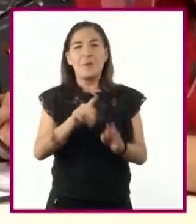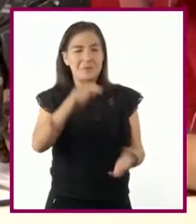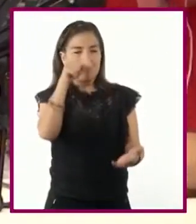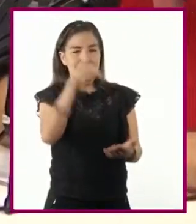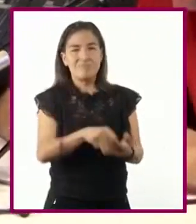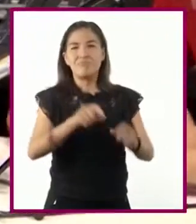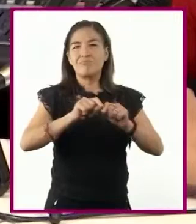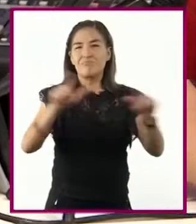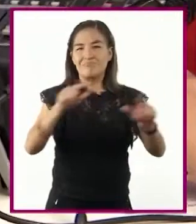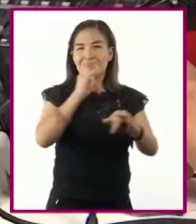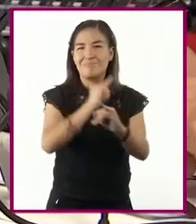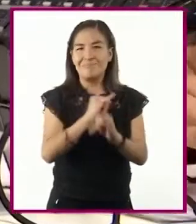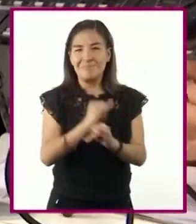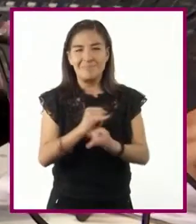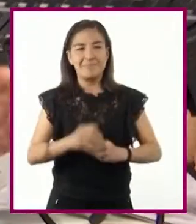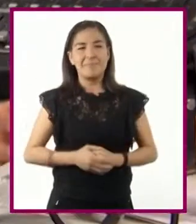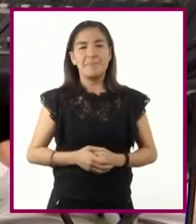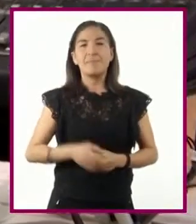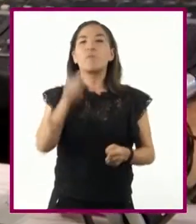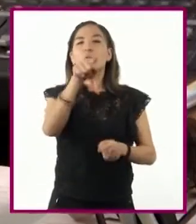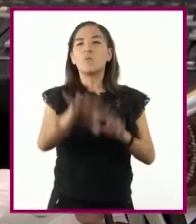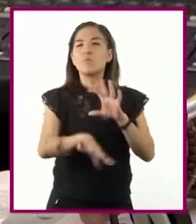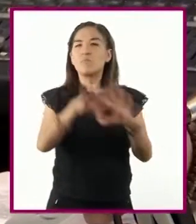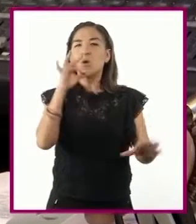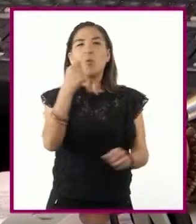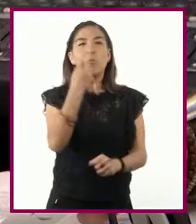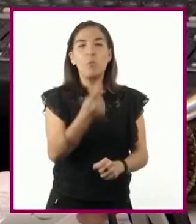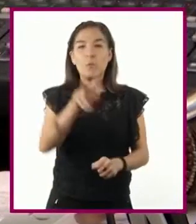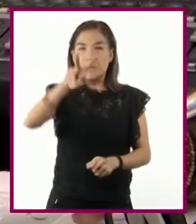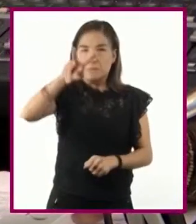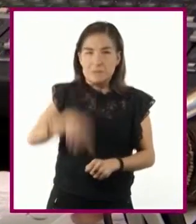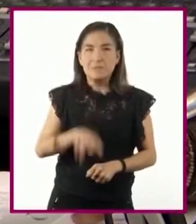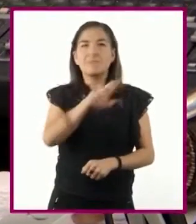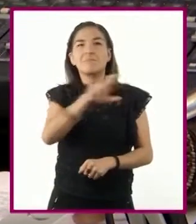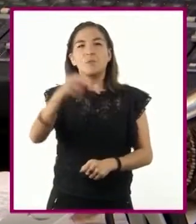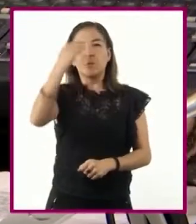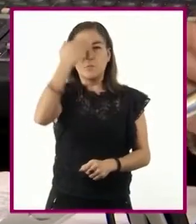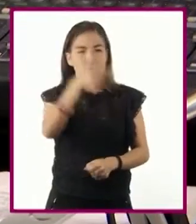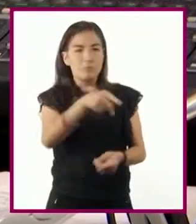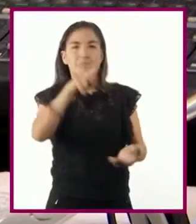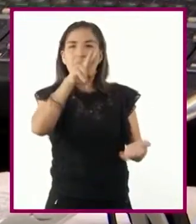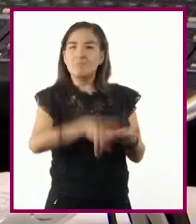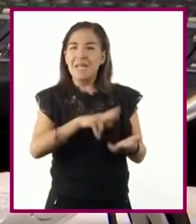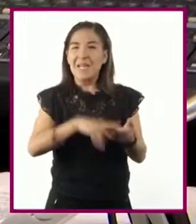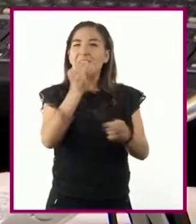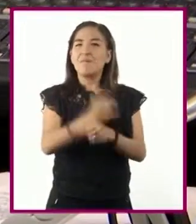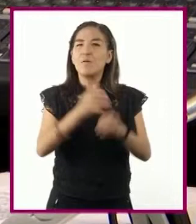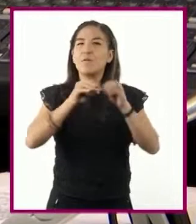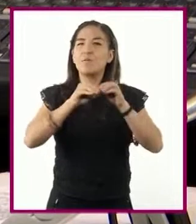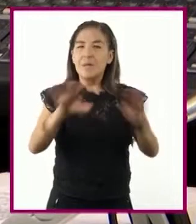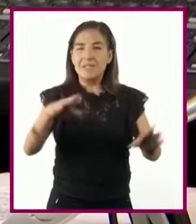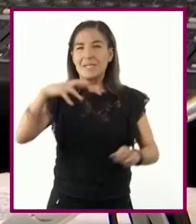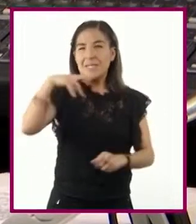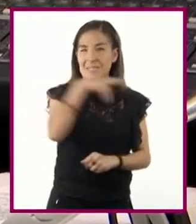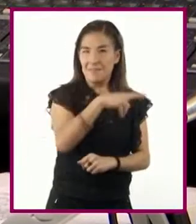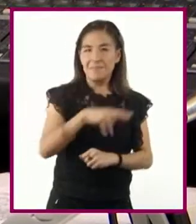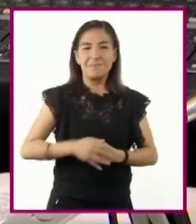con Internet. Elijan uno que sea reconocido por su eficiencia y